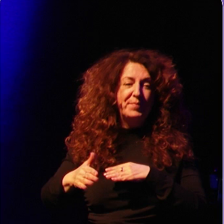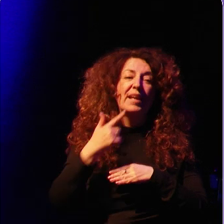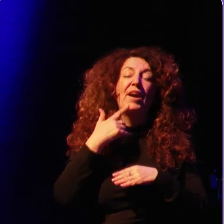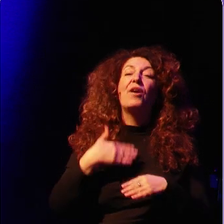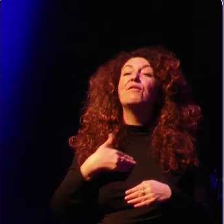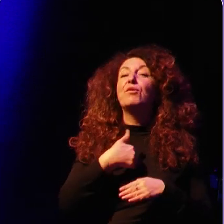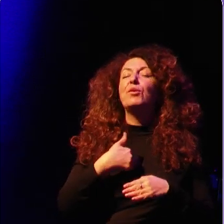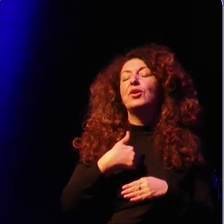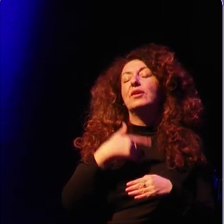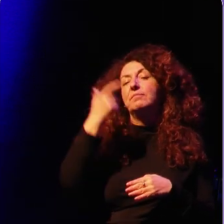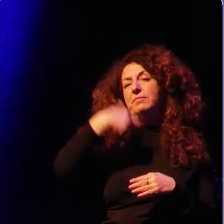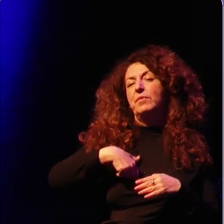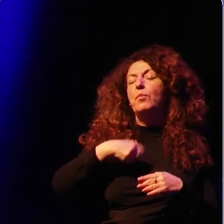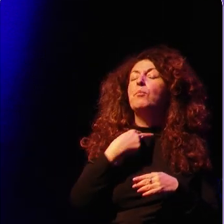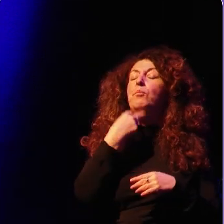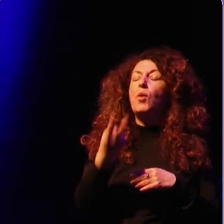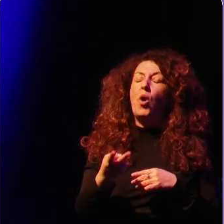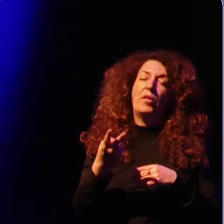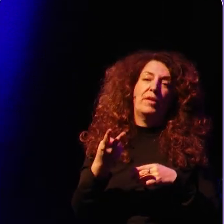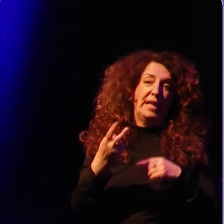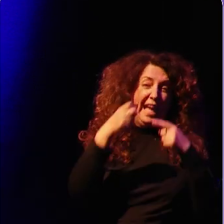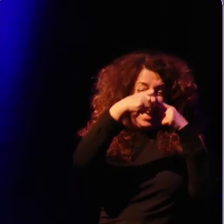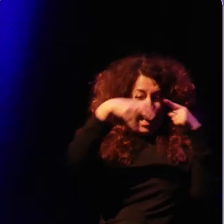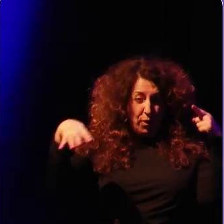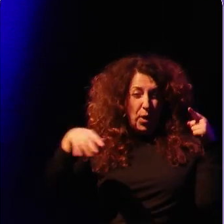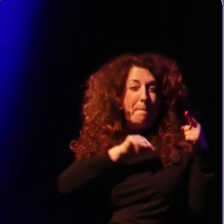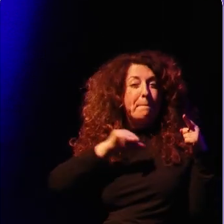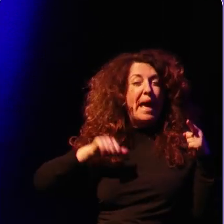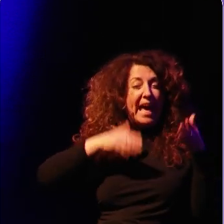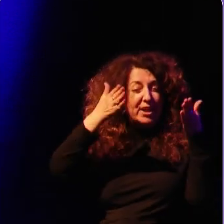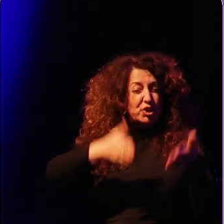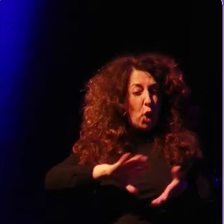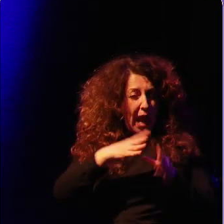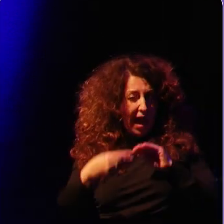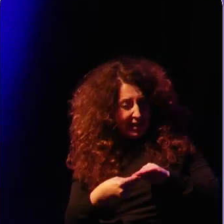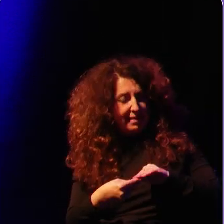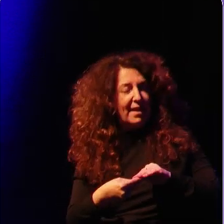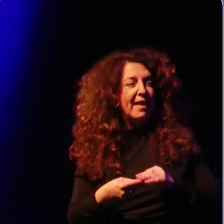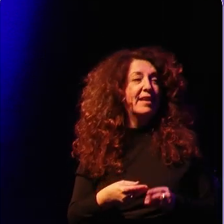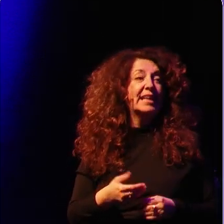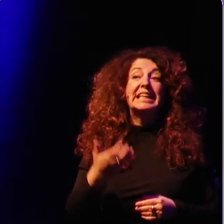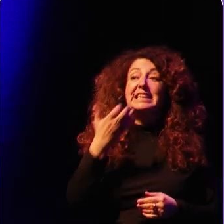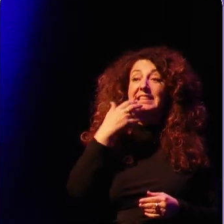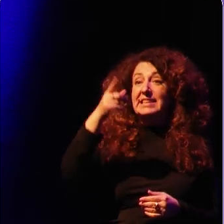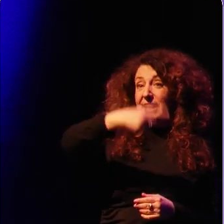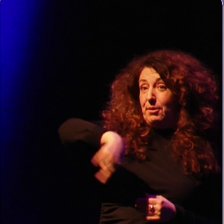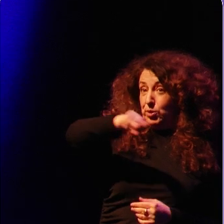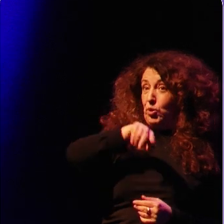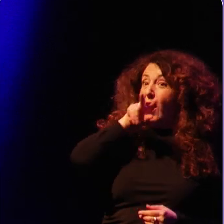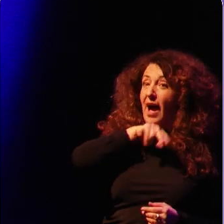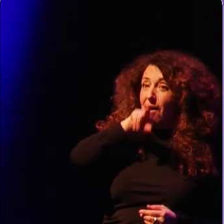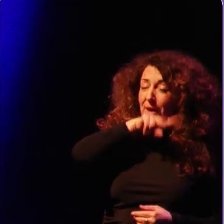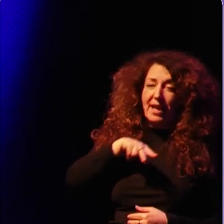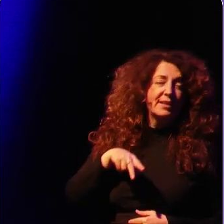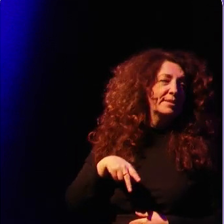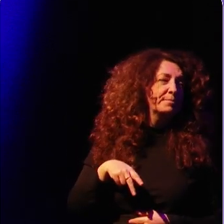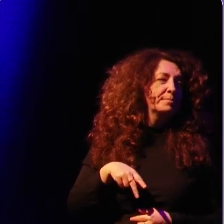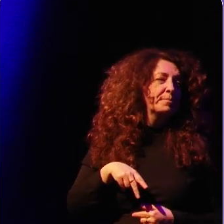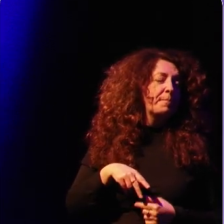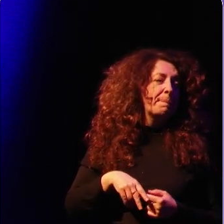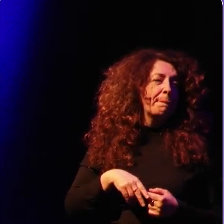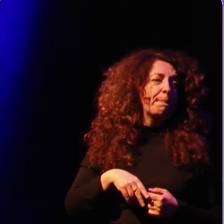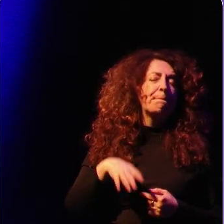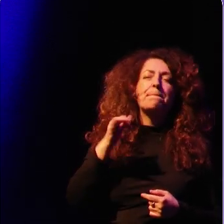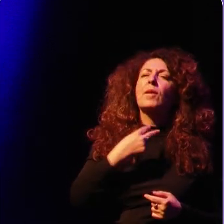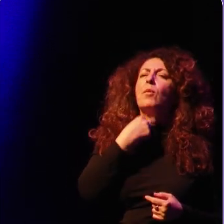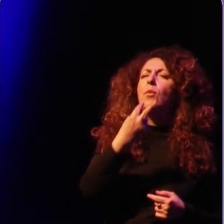de voz neuronal personalizada podrás crear una voz única. Vale, tengo un problema con esto. Y es, cuando vosotros habláis, en realidad